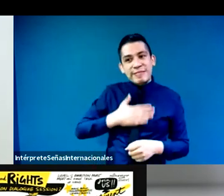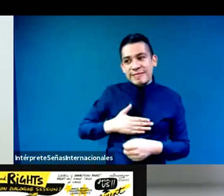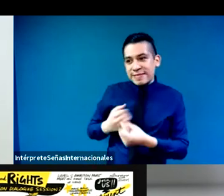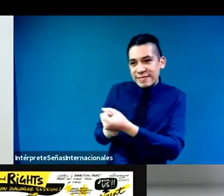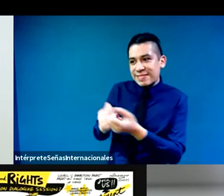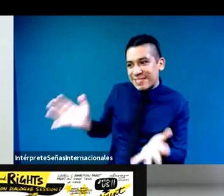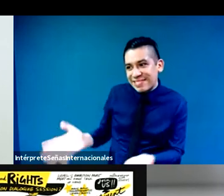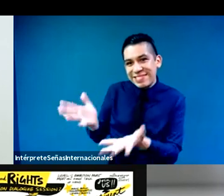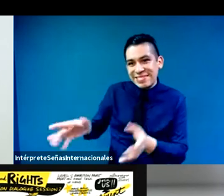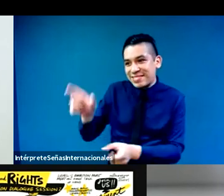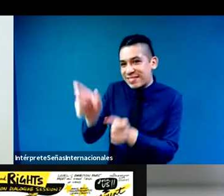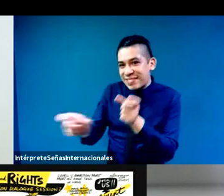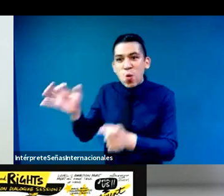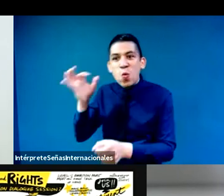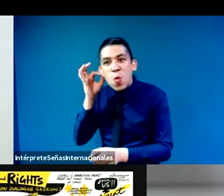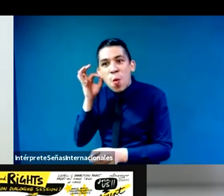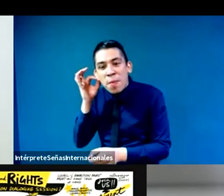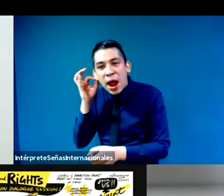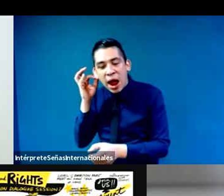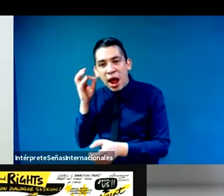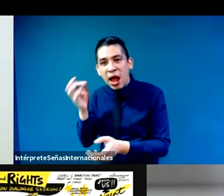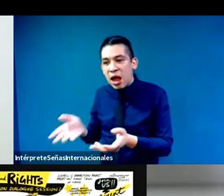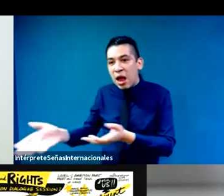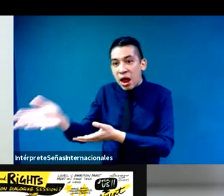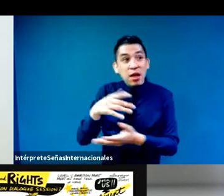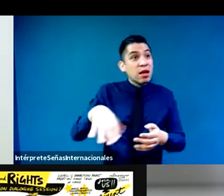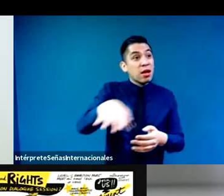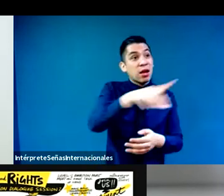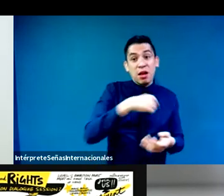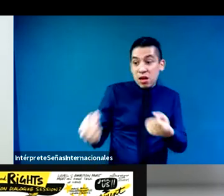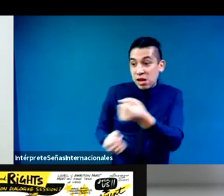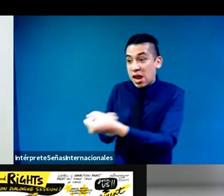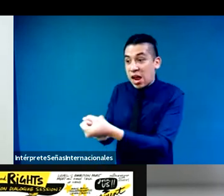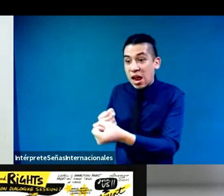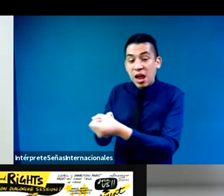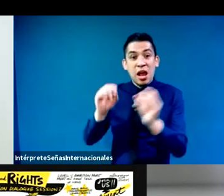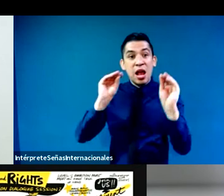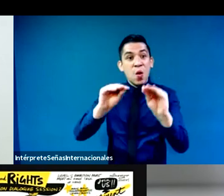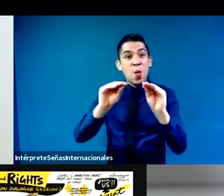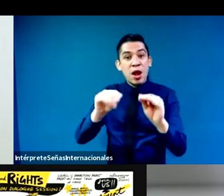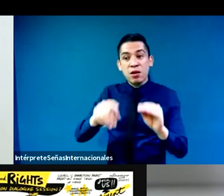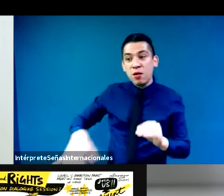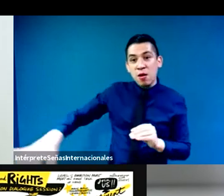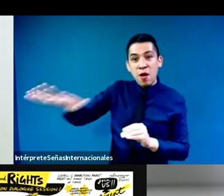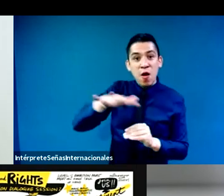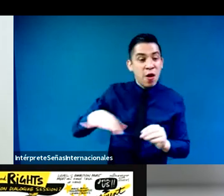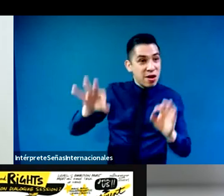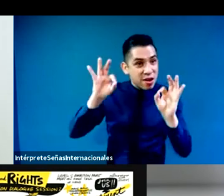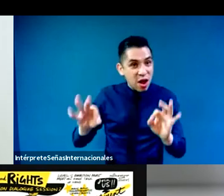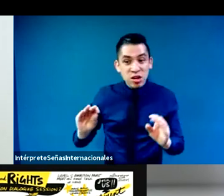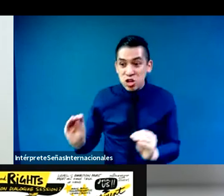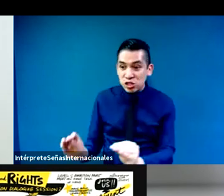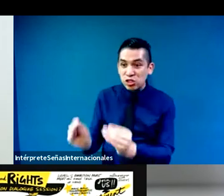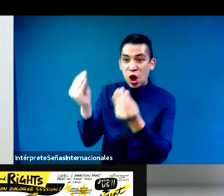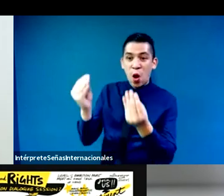remunerados y reciben una educación de menor calidad. Las mujeres jóvenes entre 15 y